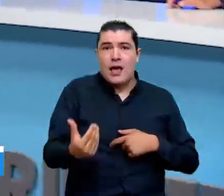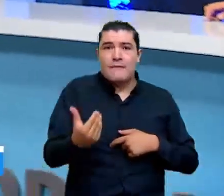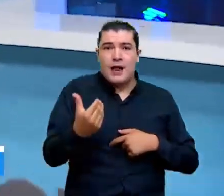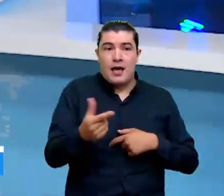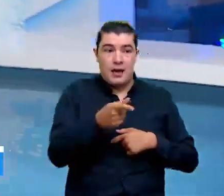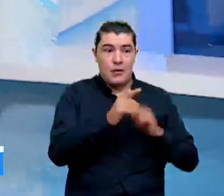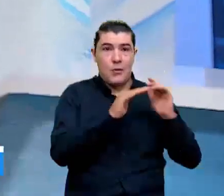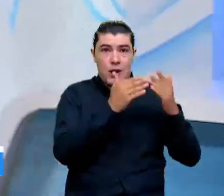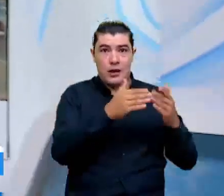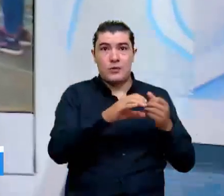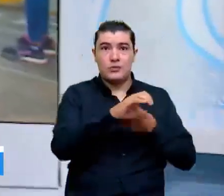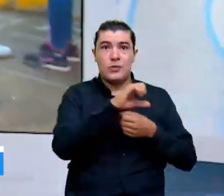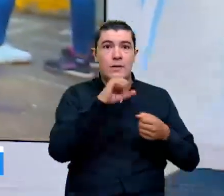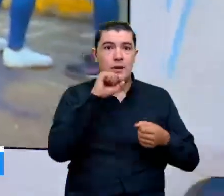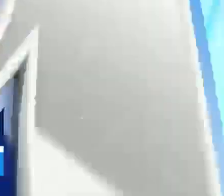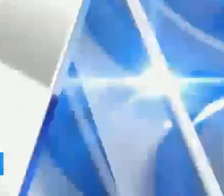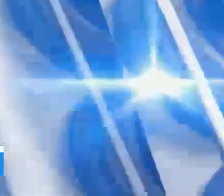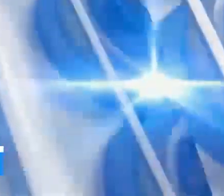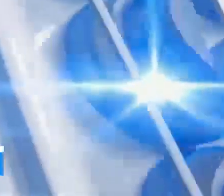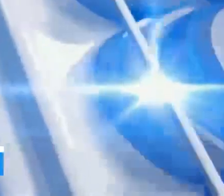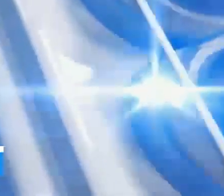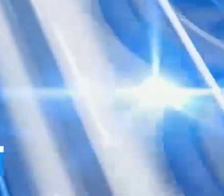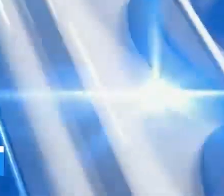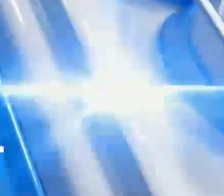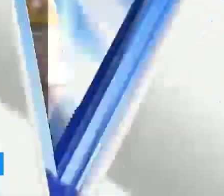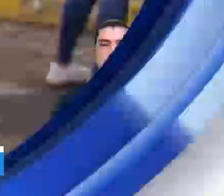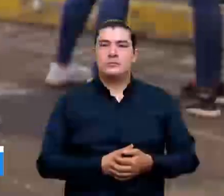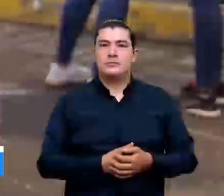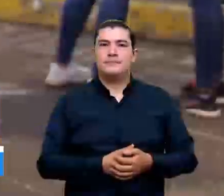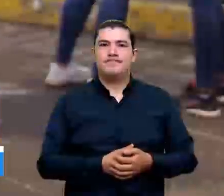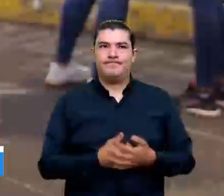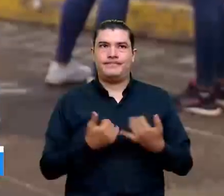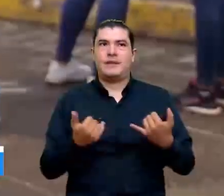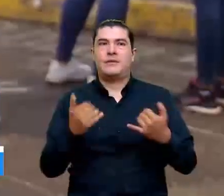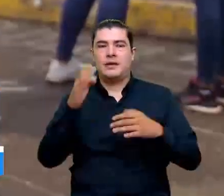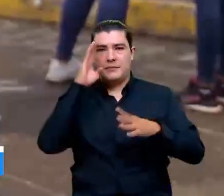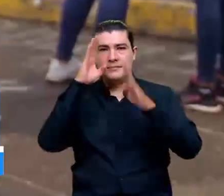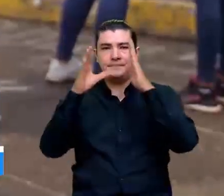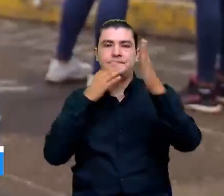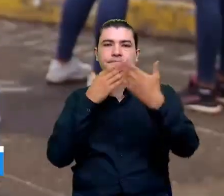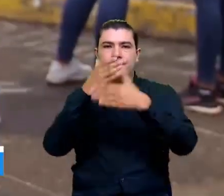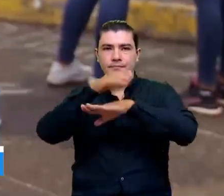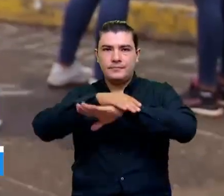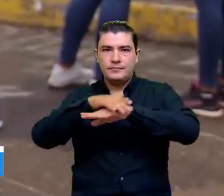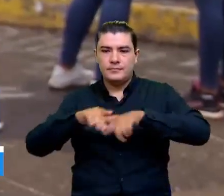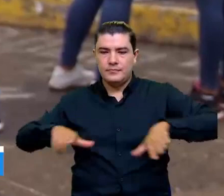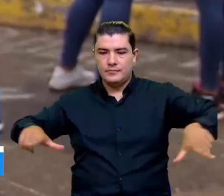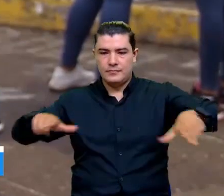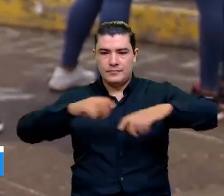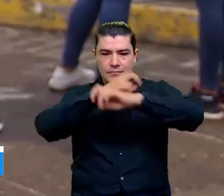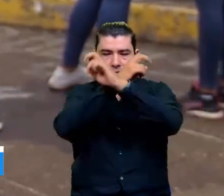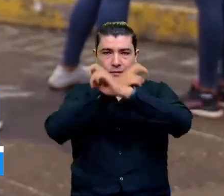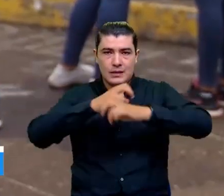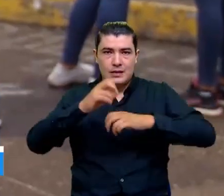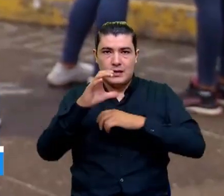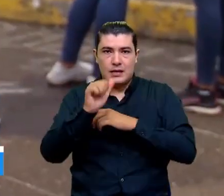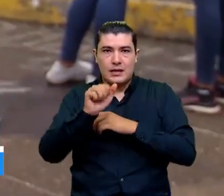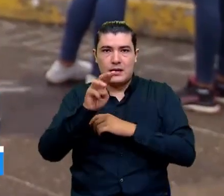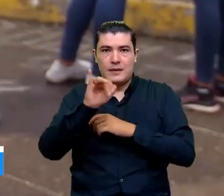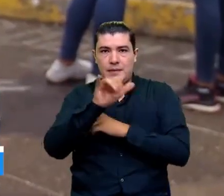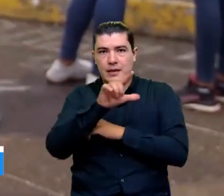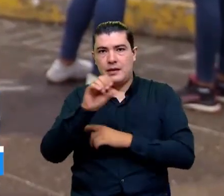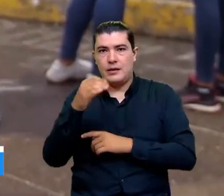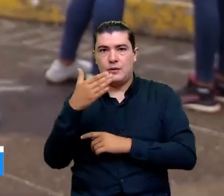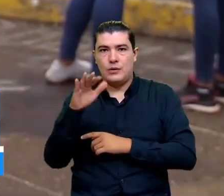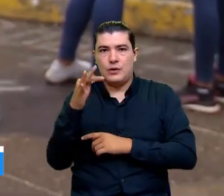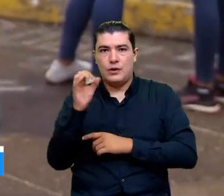Compañeros en estudio, muy buenas tardes. Pues a esta hora yo me encuentro aquí en la plazoleta del Parque Camilo Torres, donde los